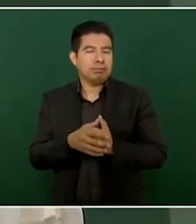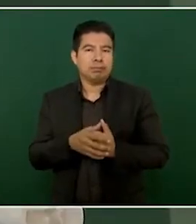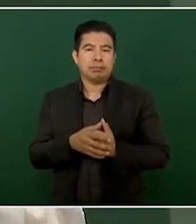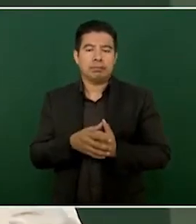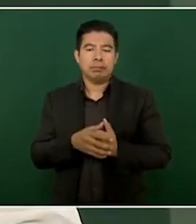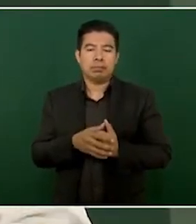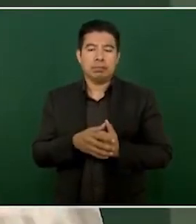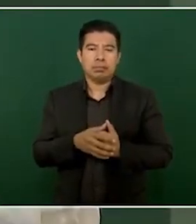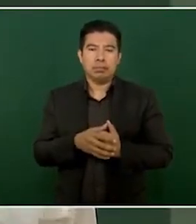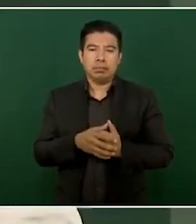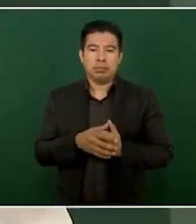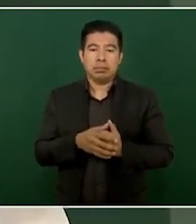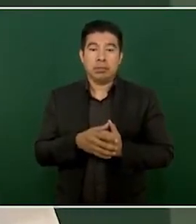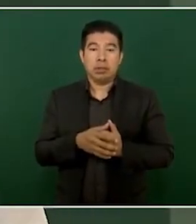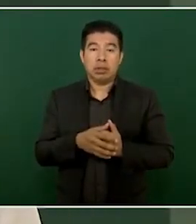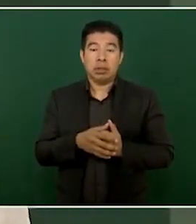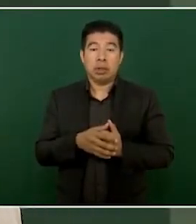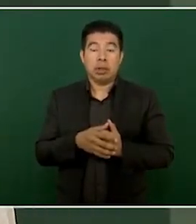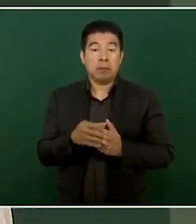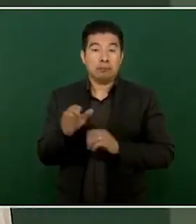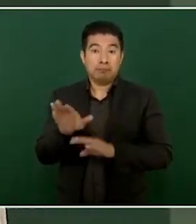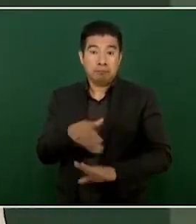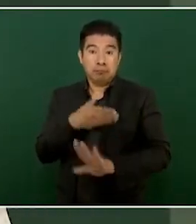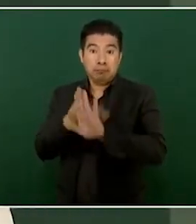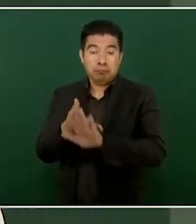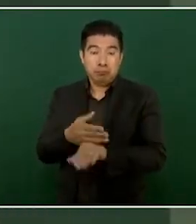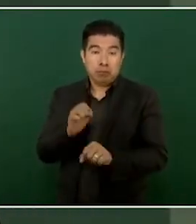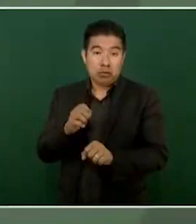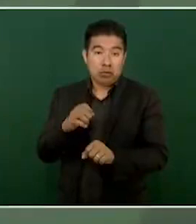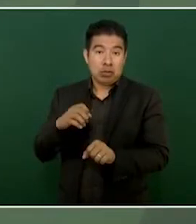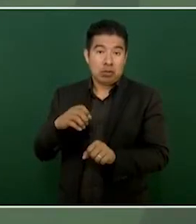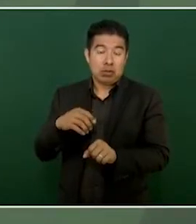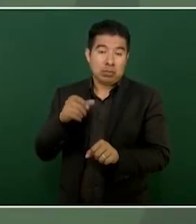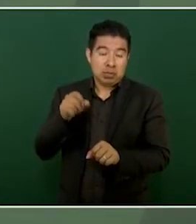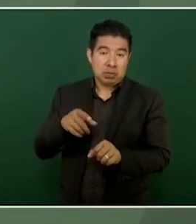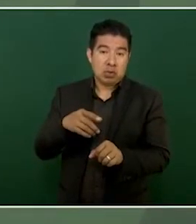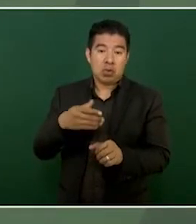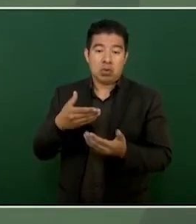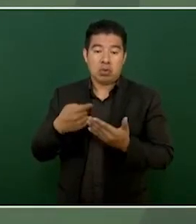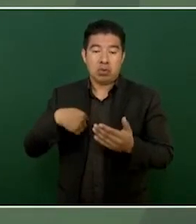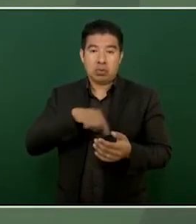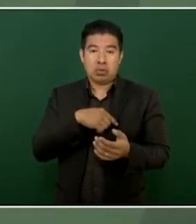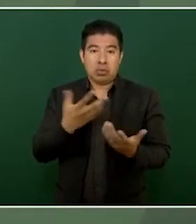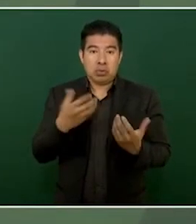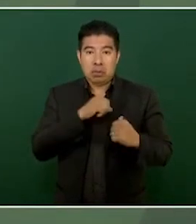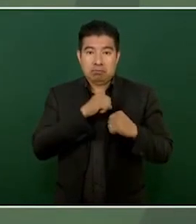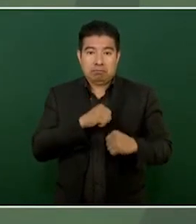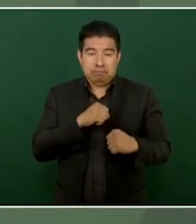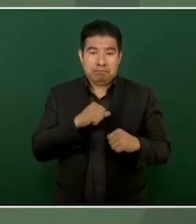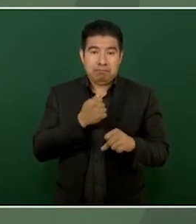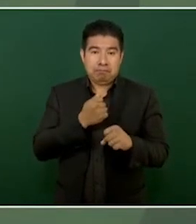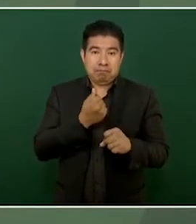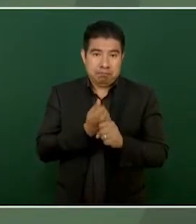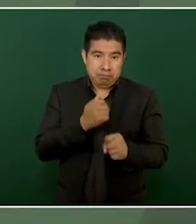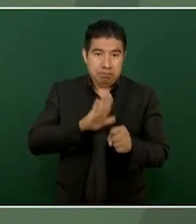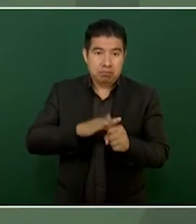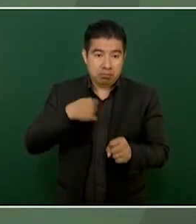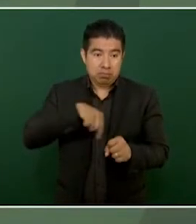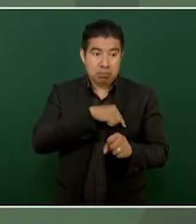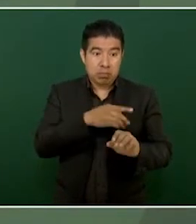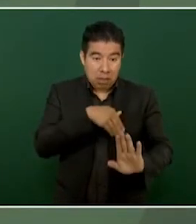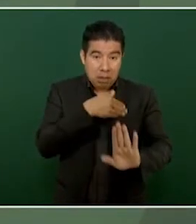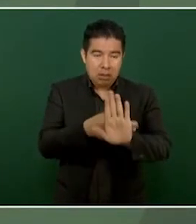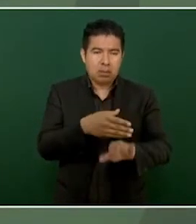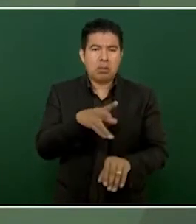actos represivos del Estado, porque ya el Estado no viola los derechos humanos como era